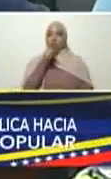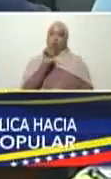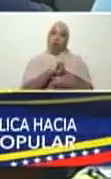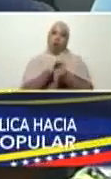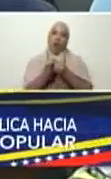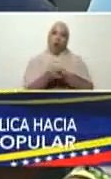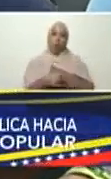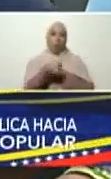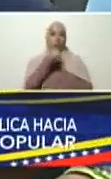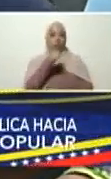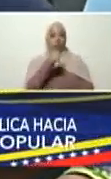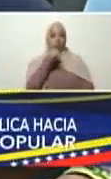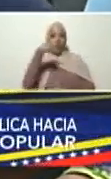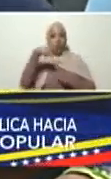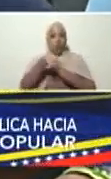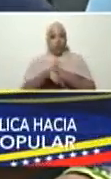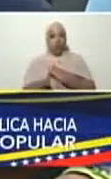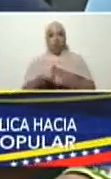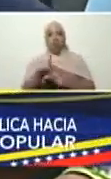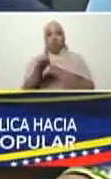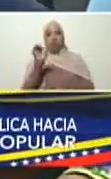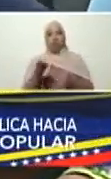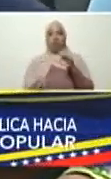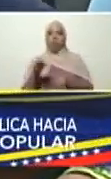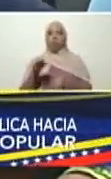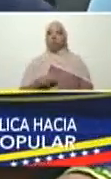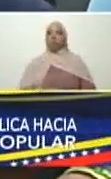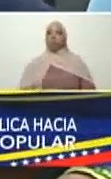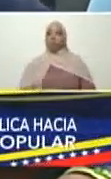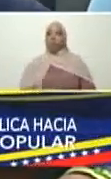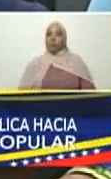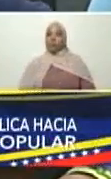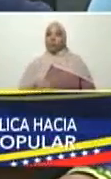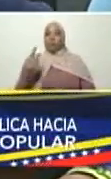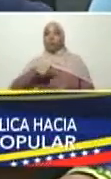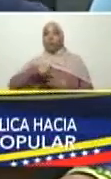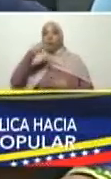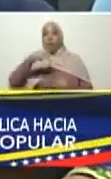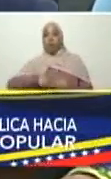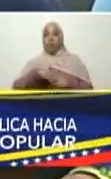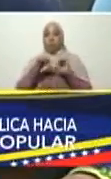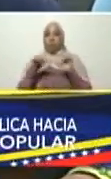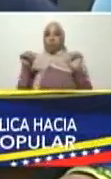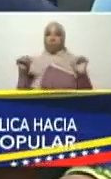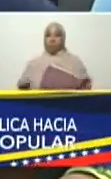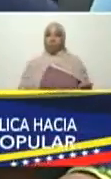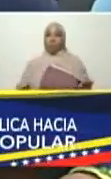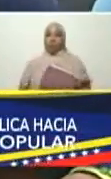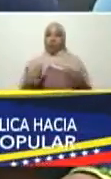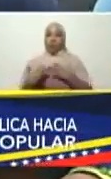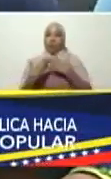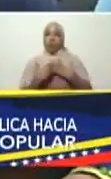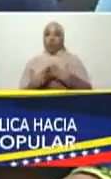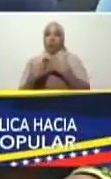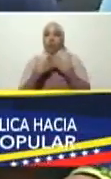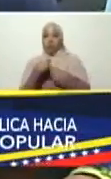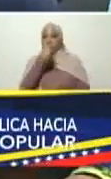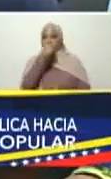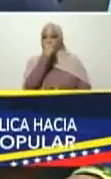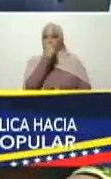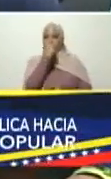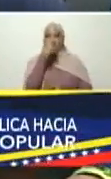tienen que ser que leyes que procuren una planificación y una acción programática y sistemática entre lo constituido y lo constituyente. Es